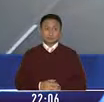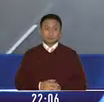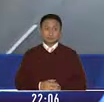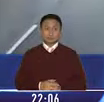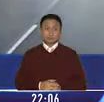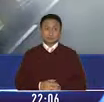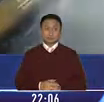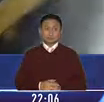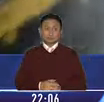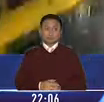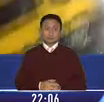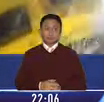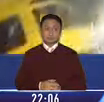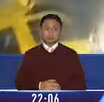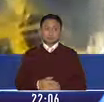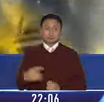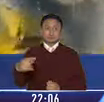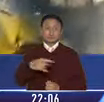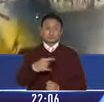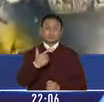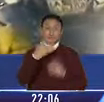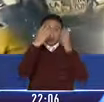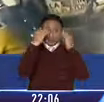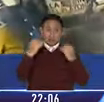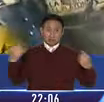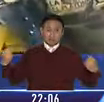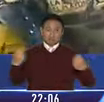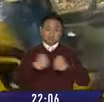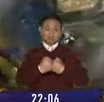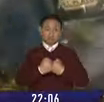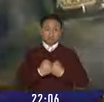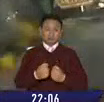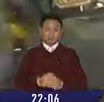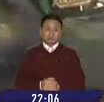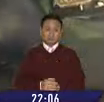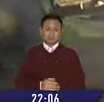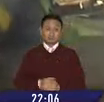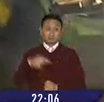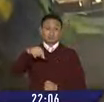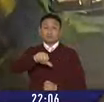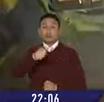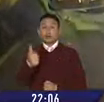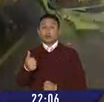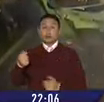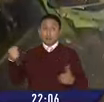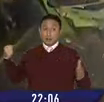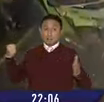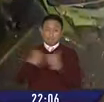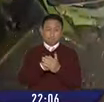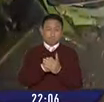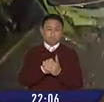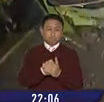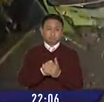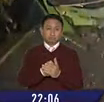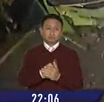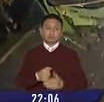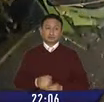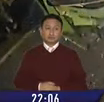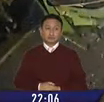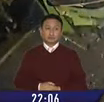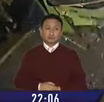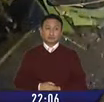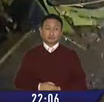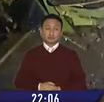de frente de la colección se consuma con una buseta escolar enseguida parece una volqueta impacta Entonces al carro amarillo